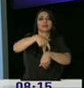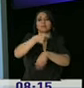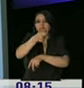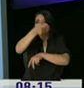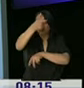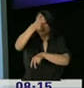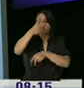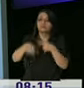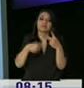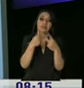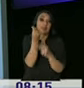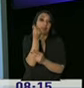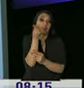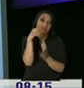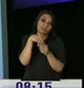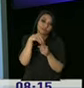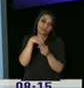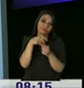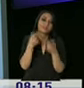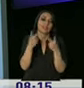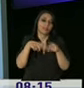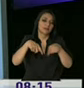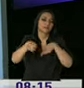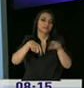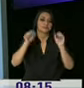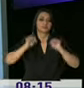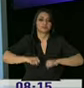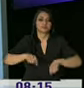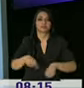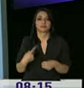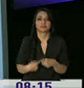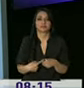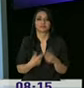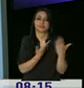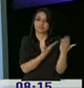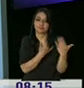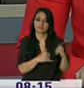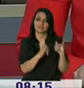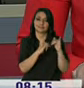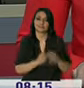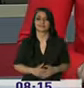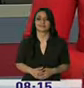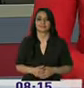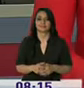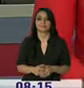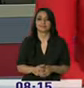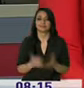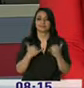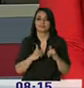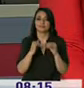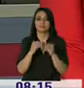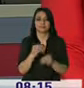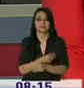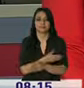ahorramos dinero y damos movilidad. Berito, tú sigues con más. Continuamos con más